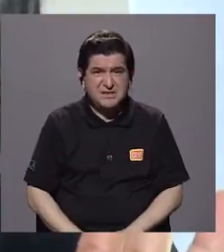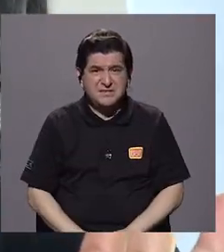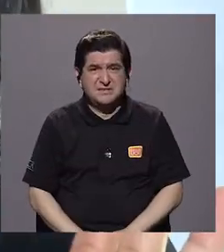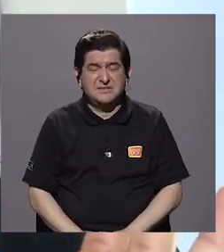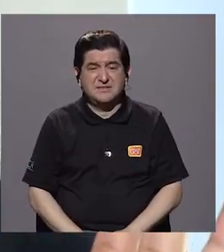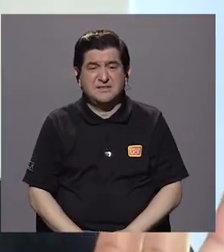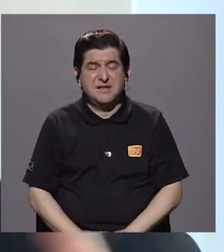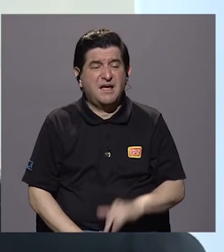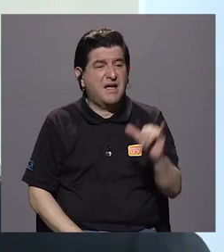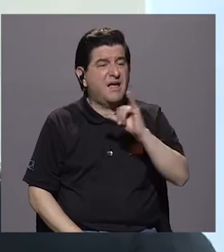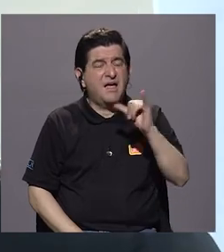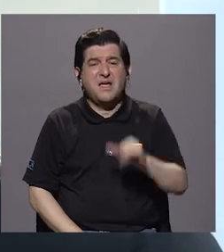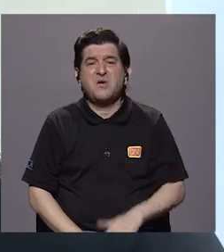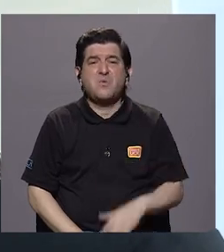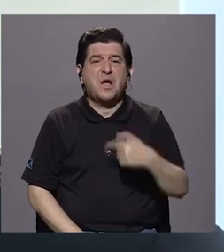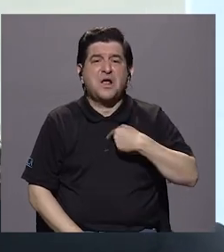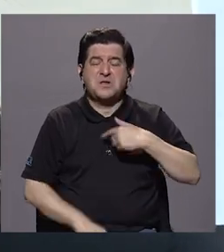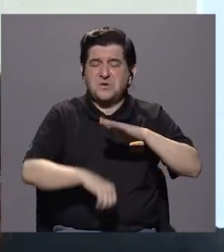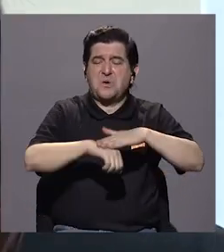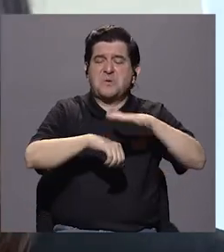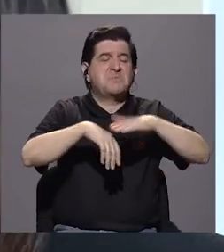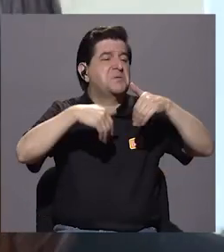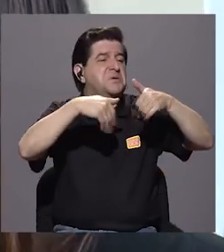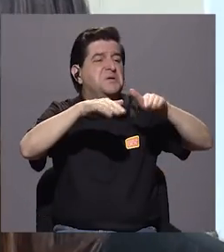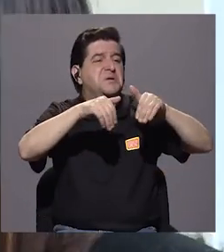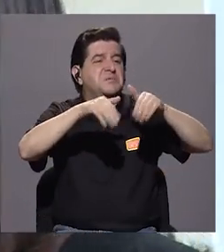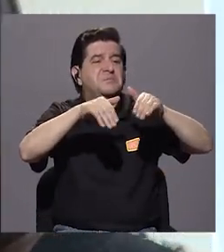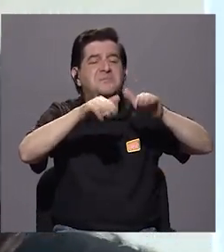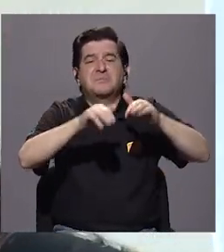igual te dejaré partir.